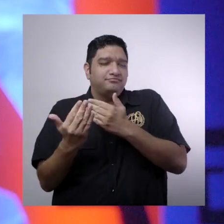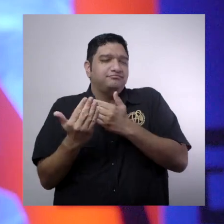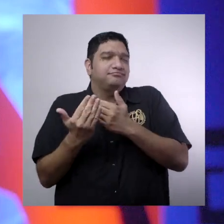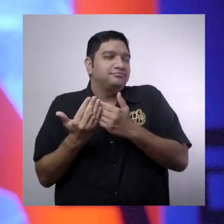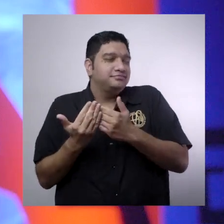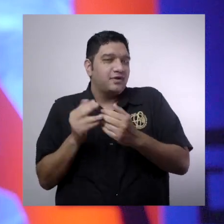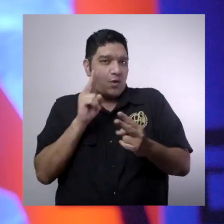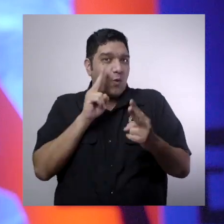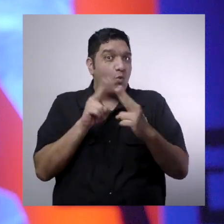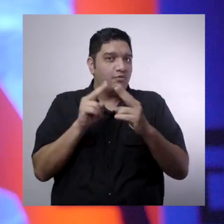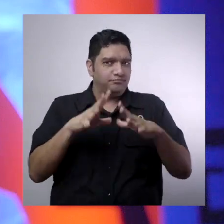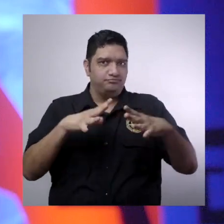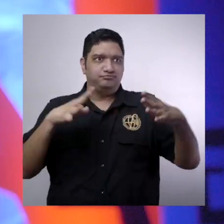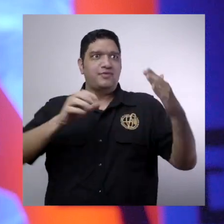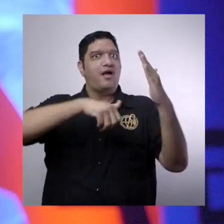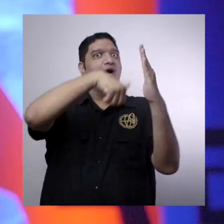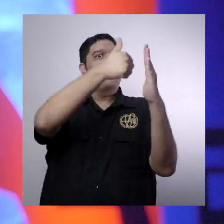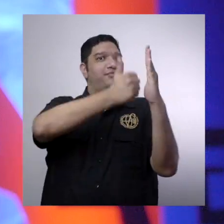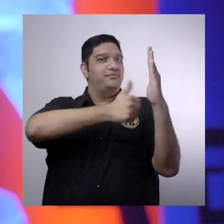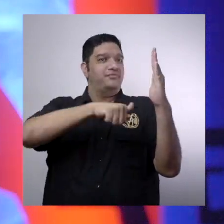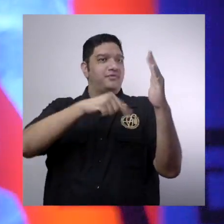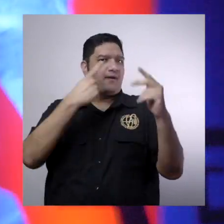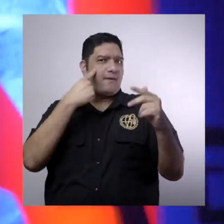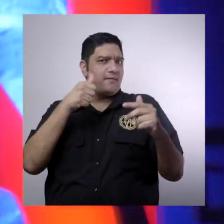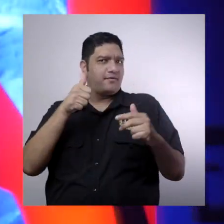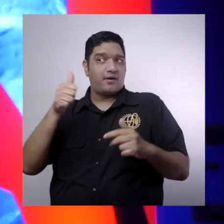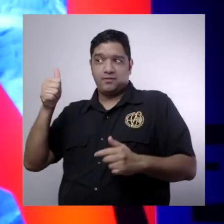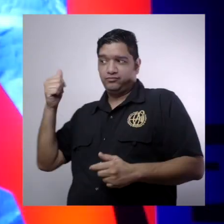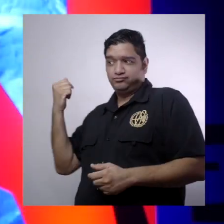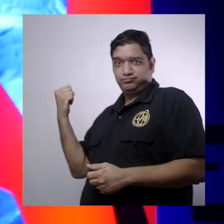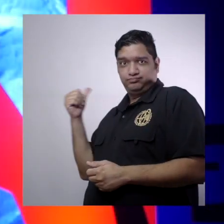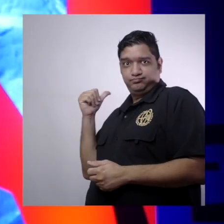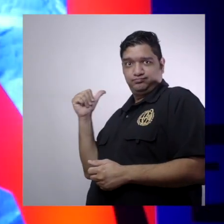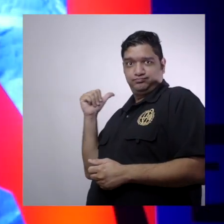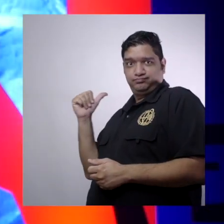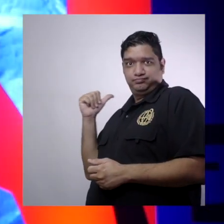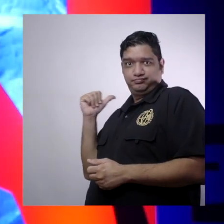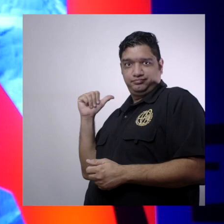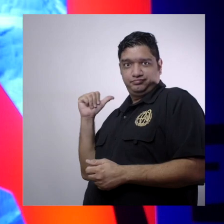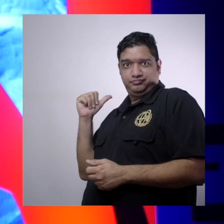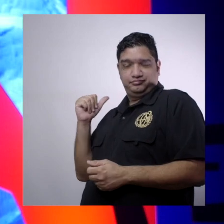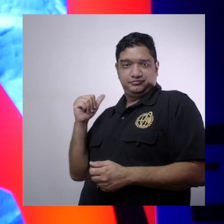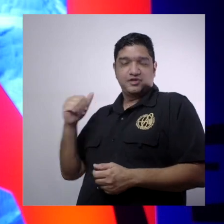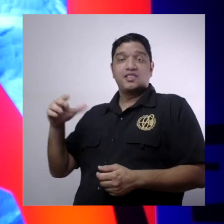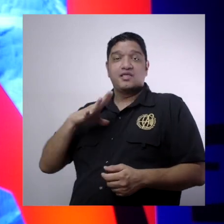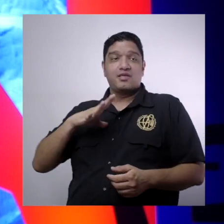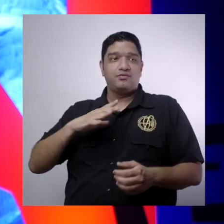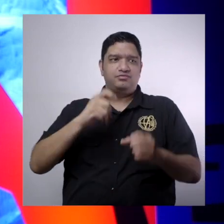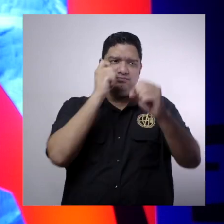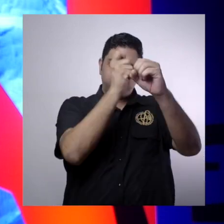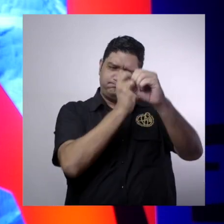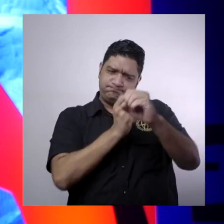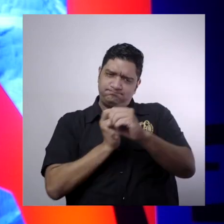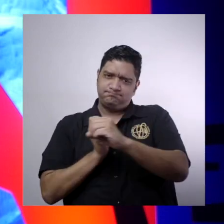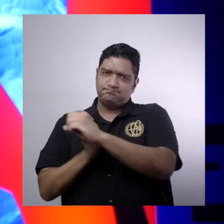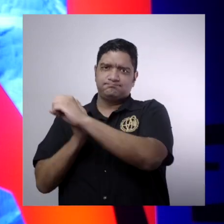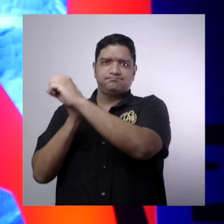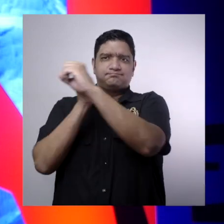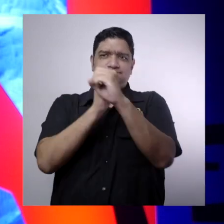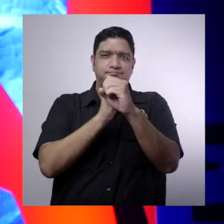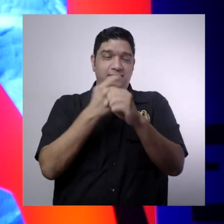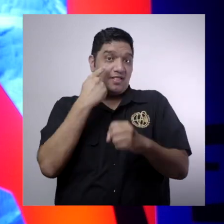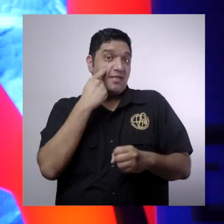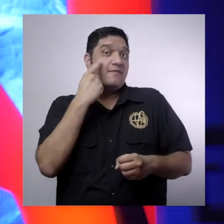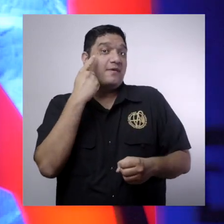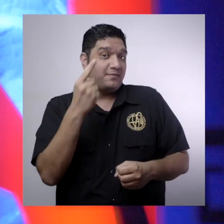grandes artistas. Justo a mis espaldas, a unos cuantos átomos de mí, hay una de sus obras. En los siguientes